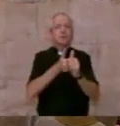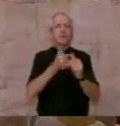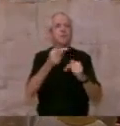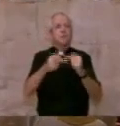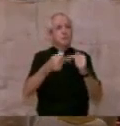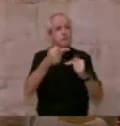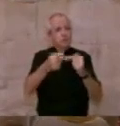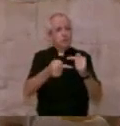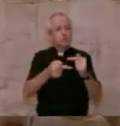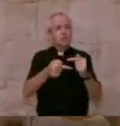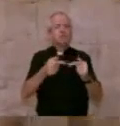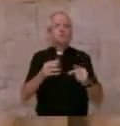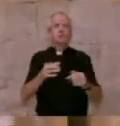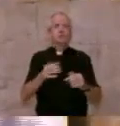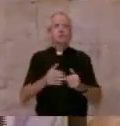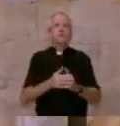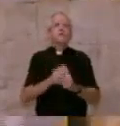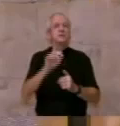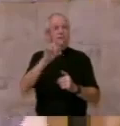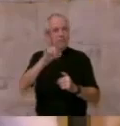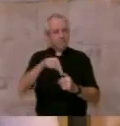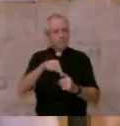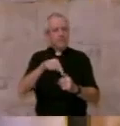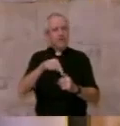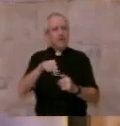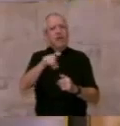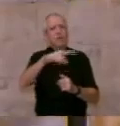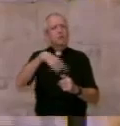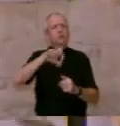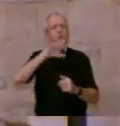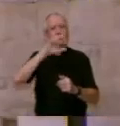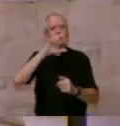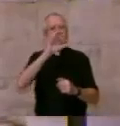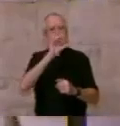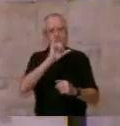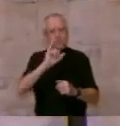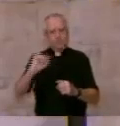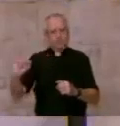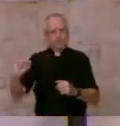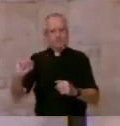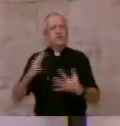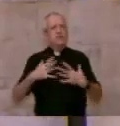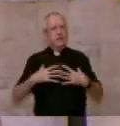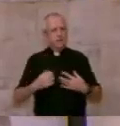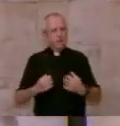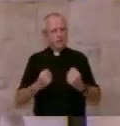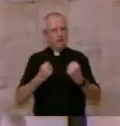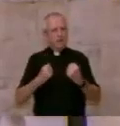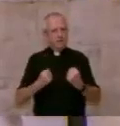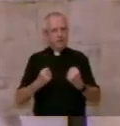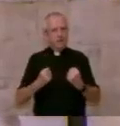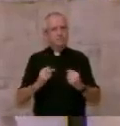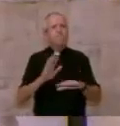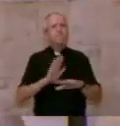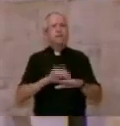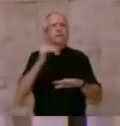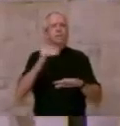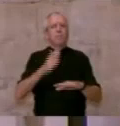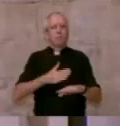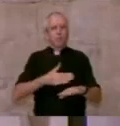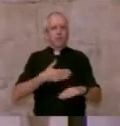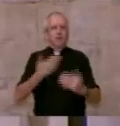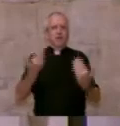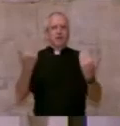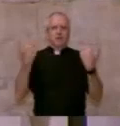medio de ellos y de sus sucesores, también a nuestro obispo Sergi, le fortalezca para que pueda